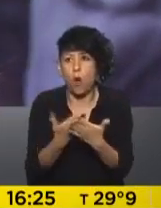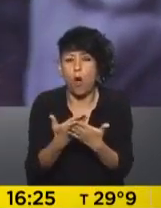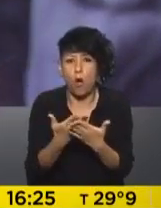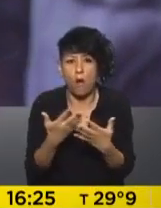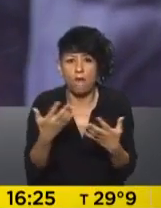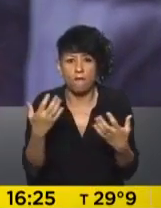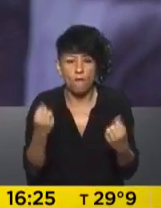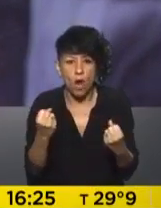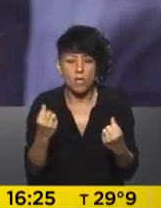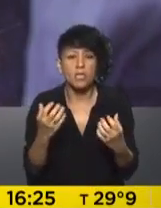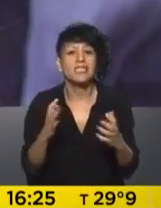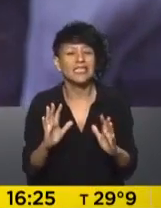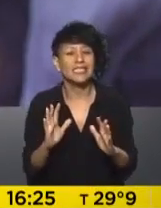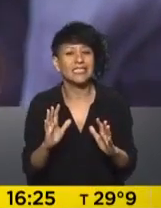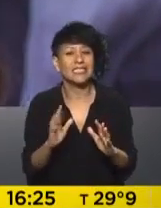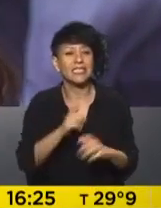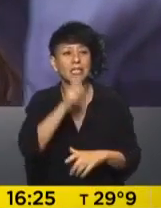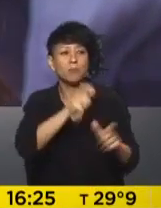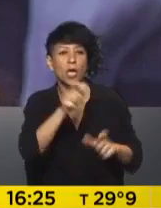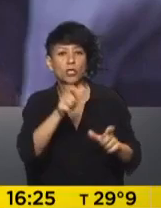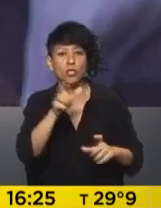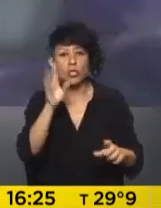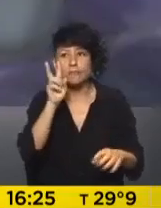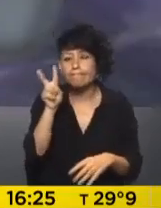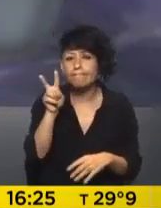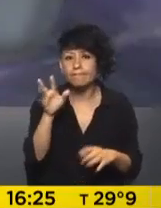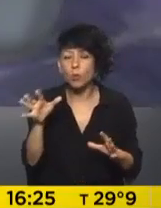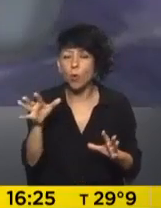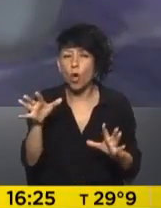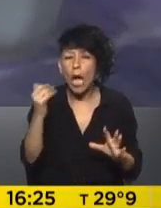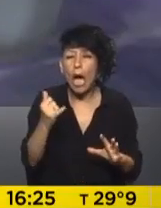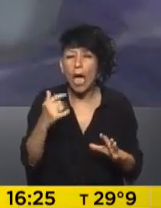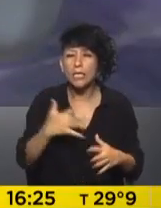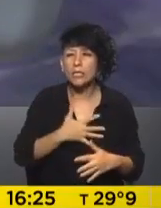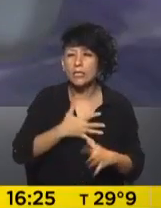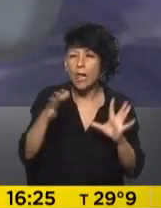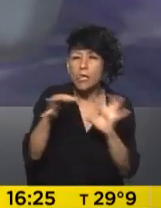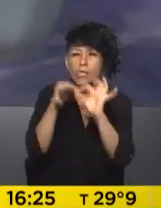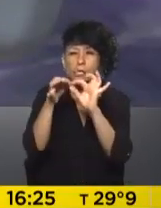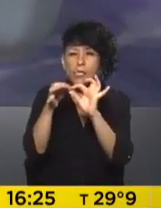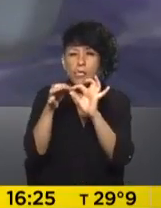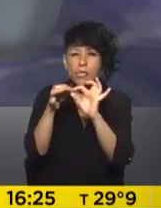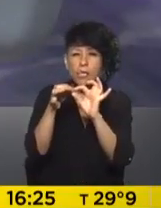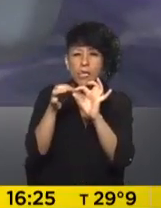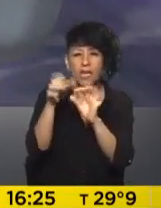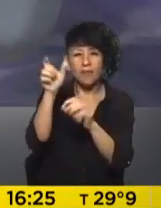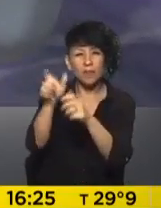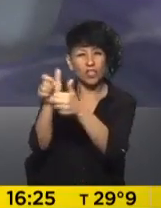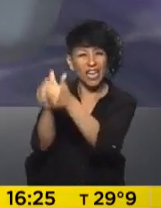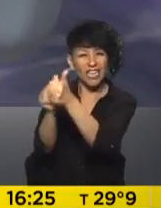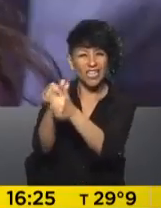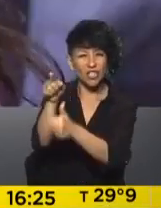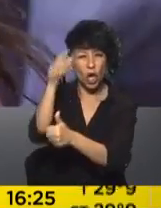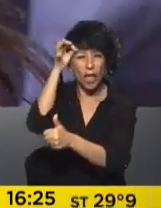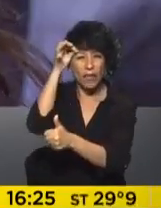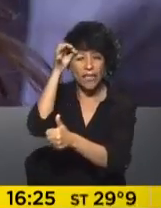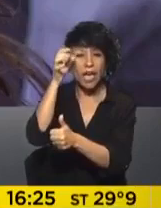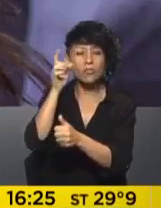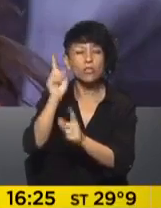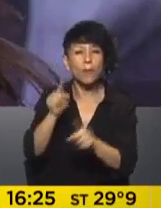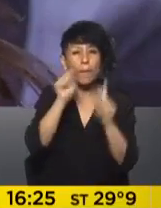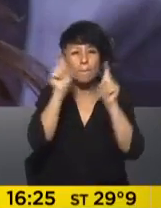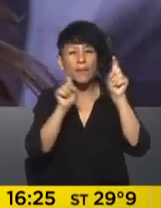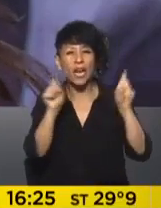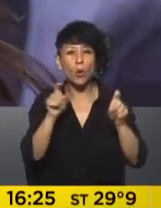identifican mucho con los personajes, con las protagonistas. Y quedan como haciéndose muchas preguntas también, y sobre todo muy